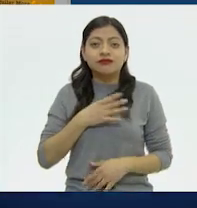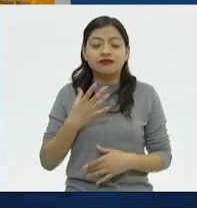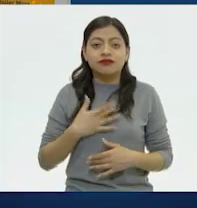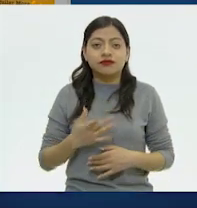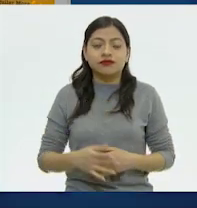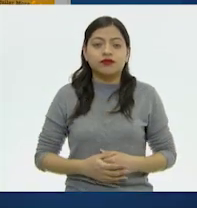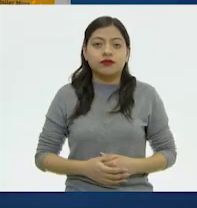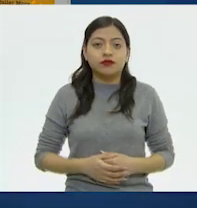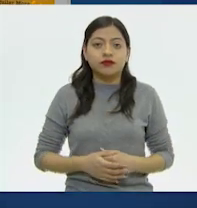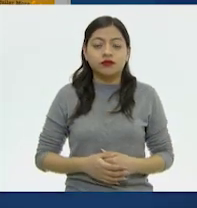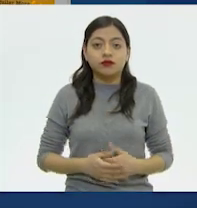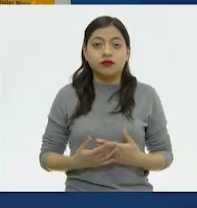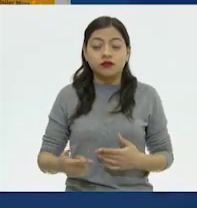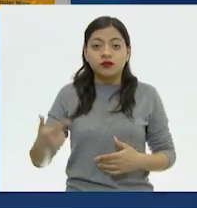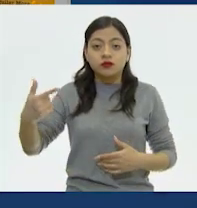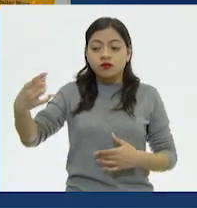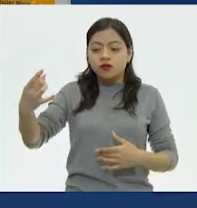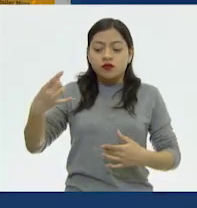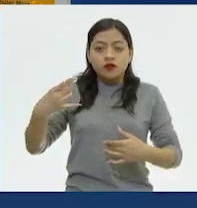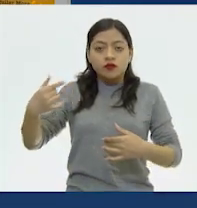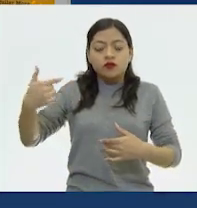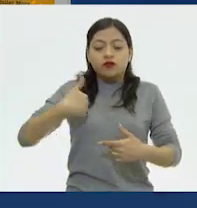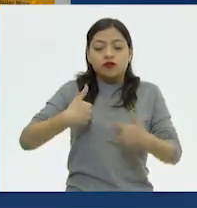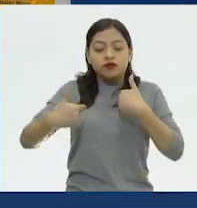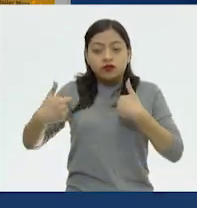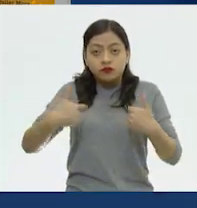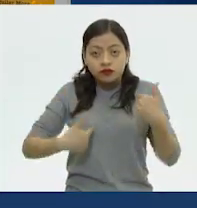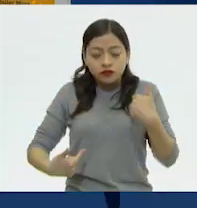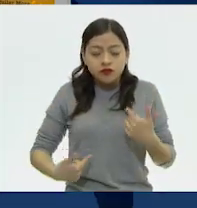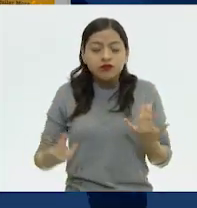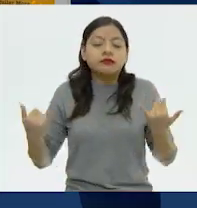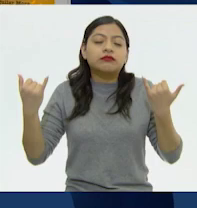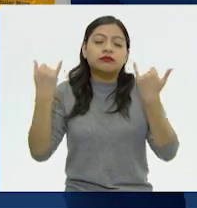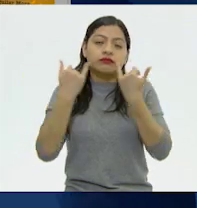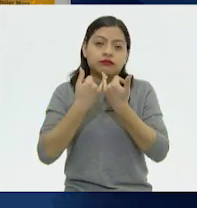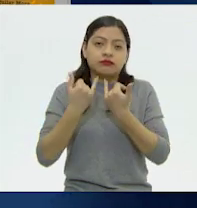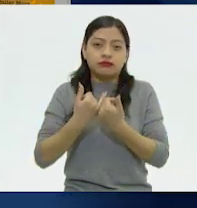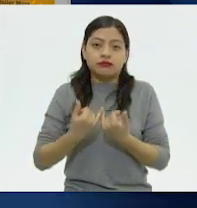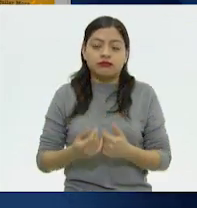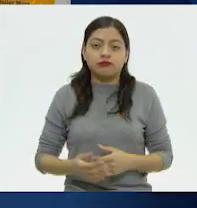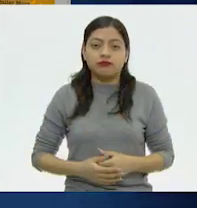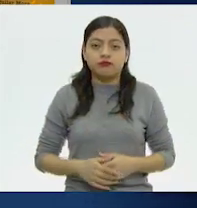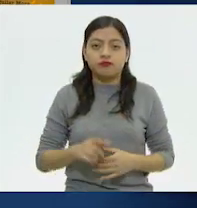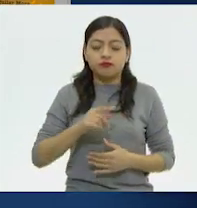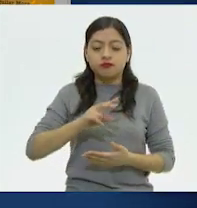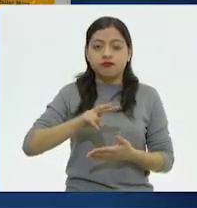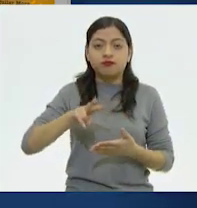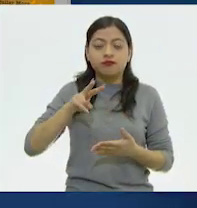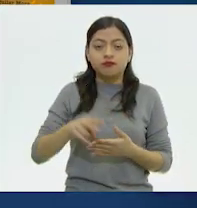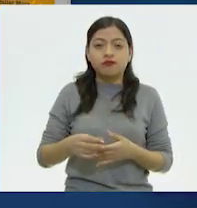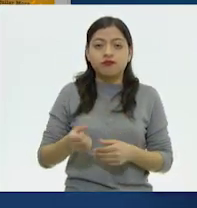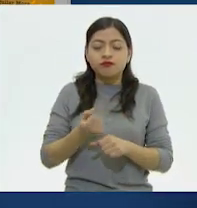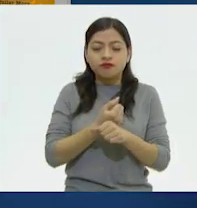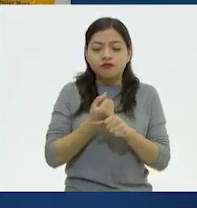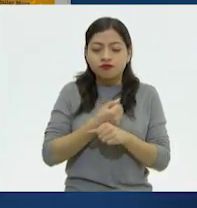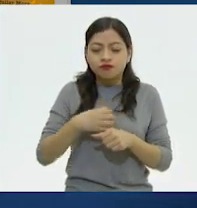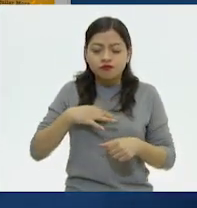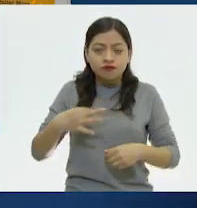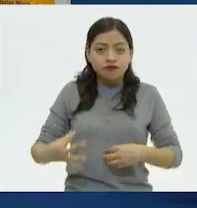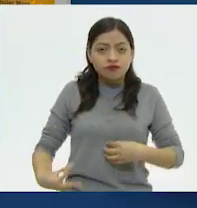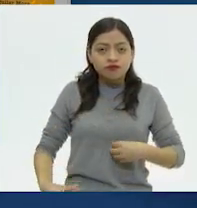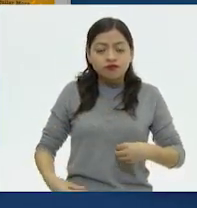salto terrible al recibir los balazos. Luego, cayó manándole sangre por muchos